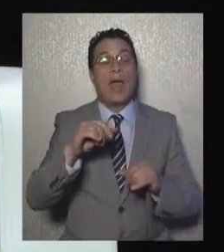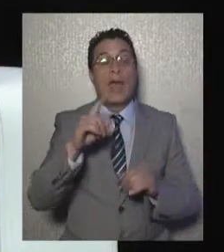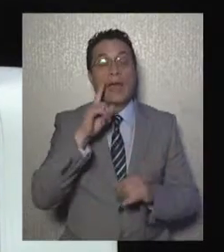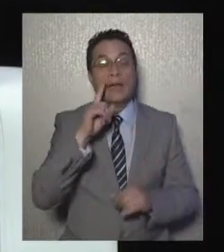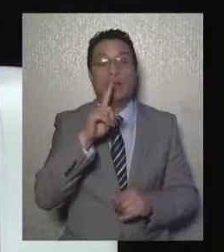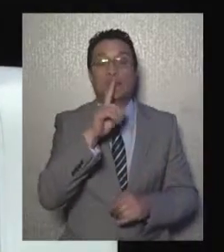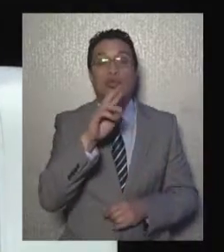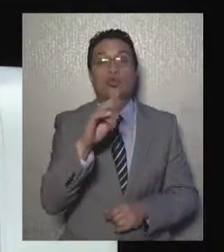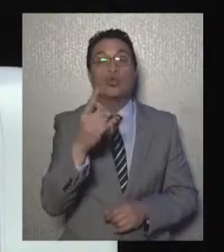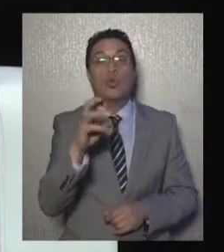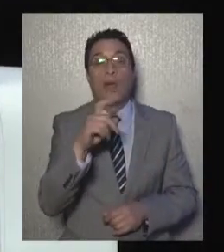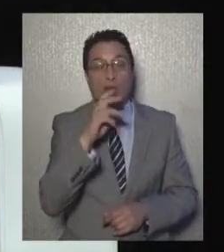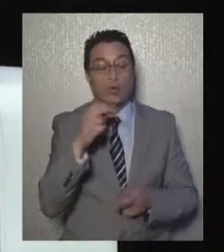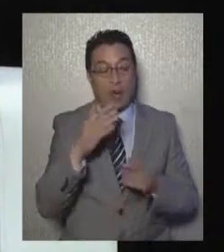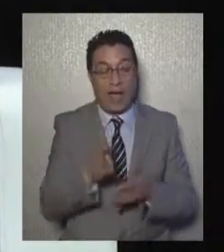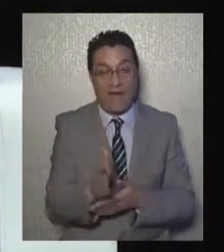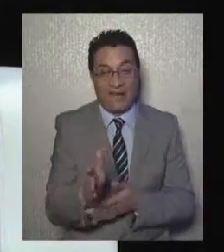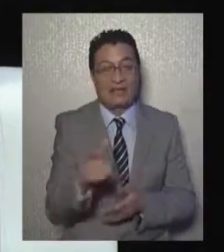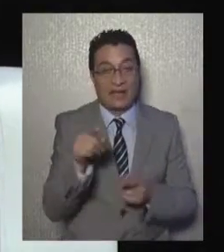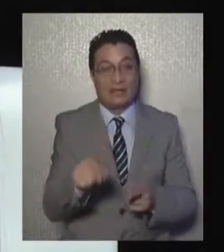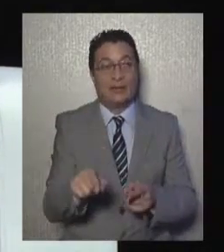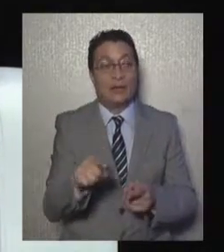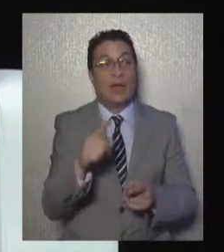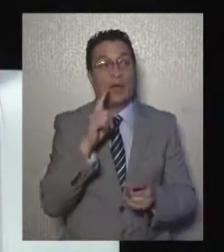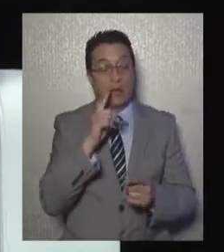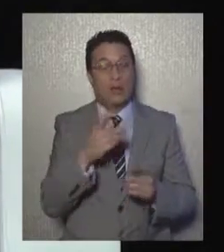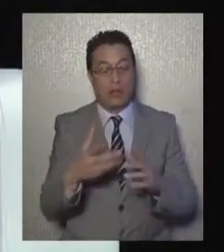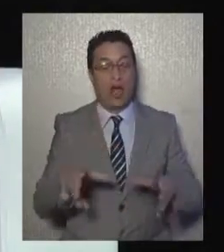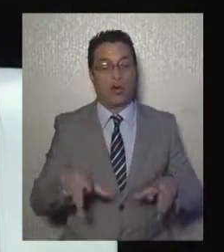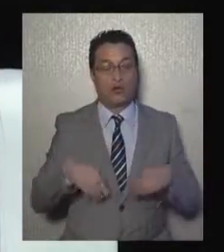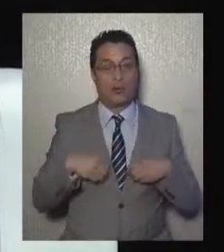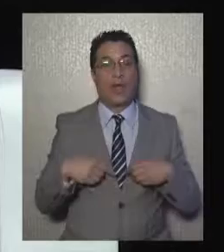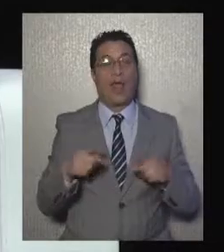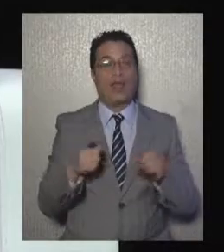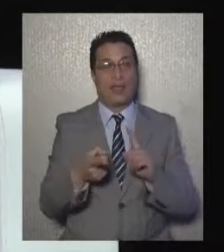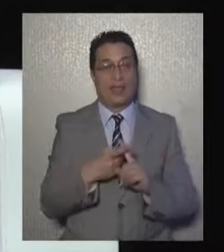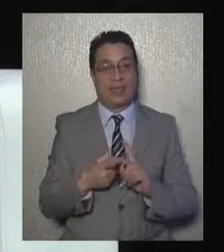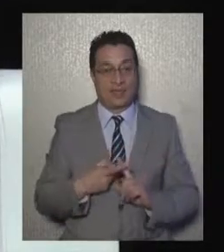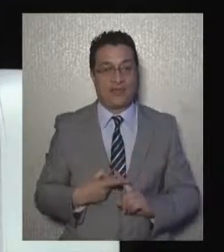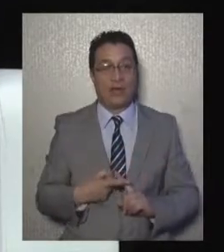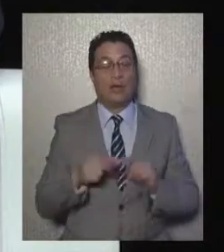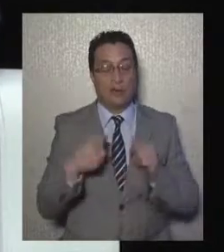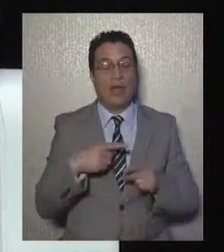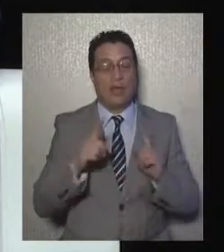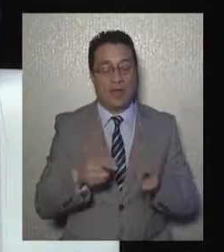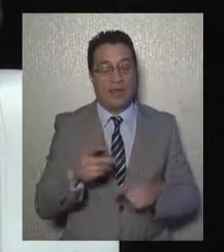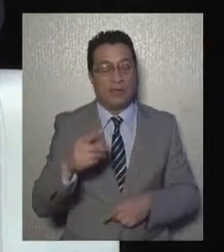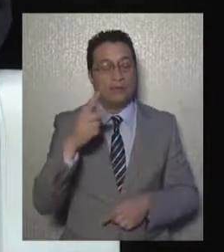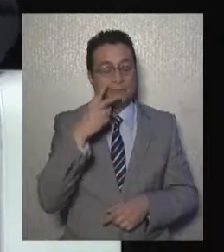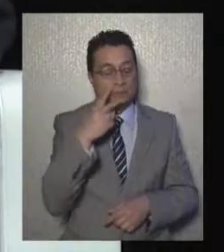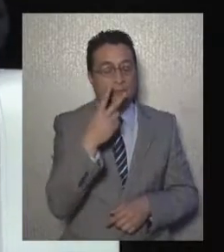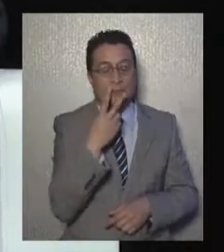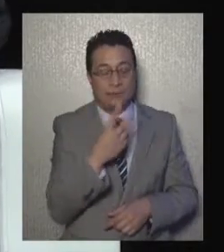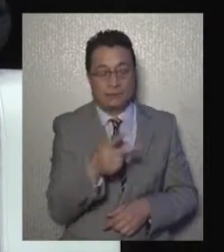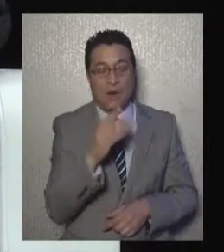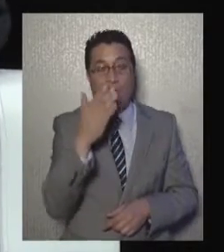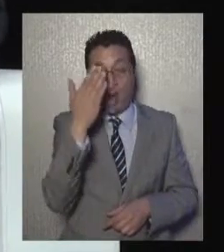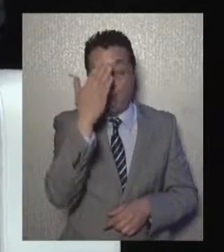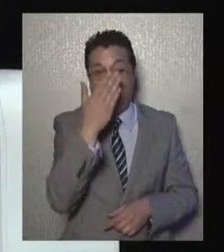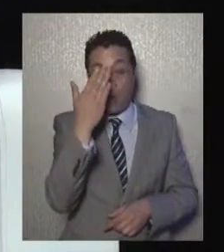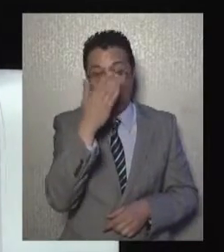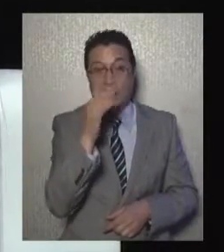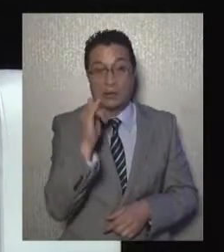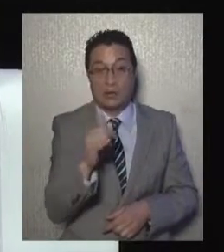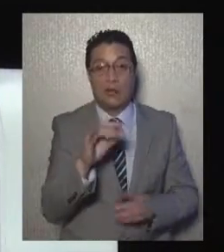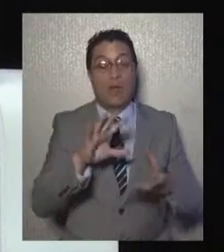que permiten avanzar en esta dirección y asumir el desafío. Pero tenemos que reconocer, aunque sea esto complicado, que